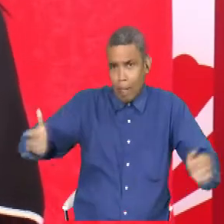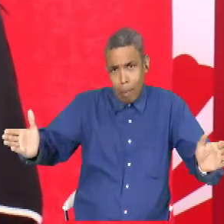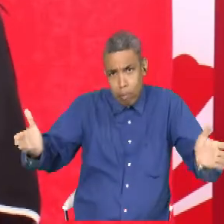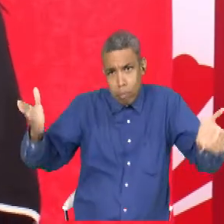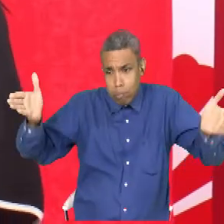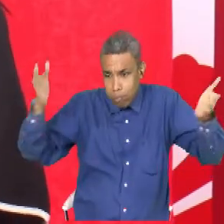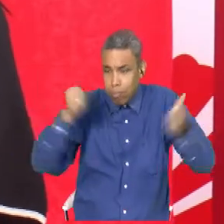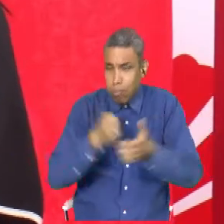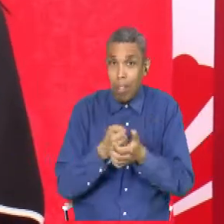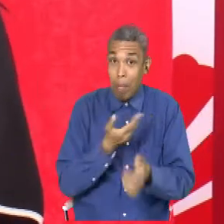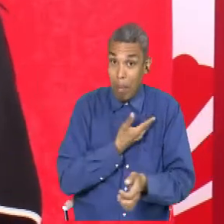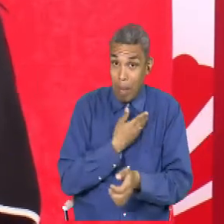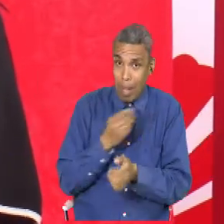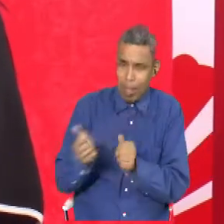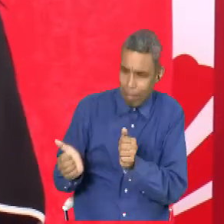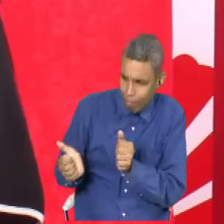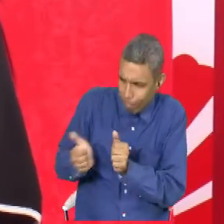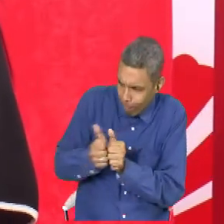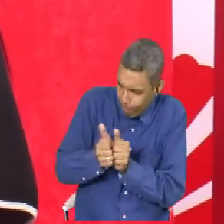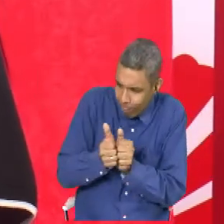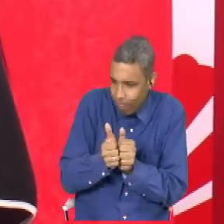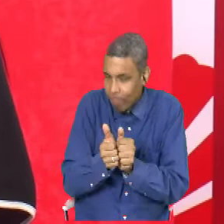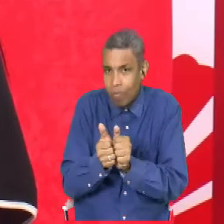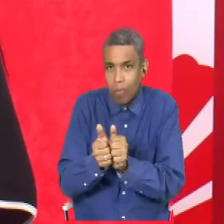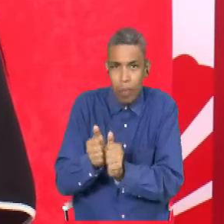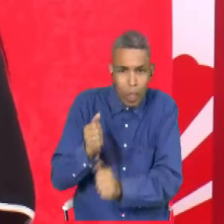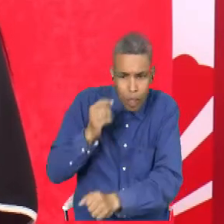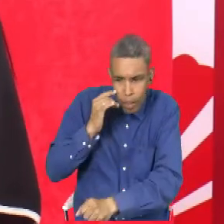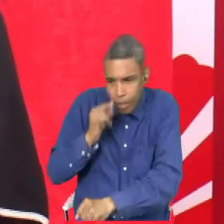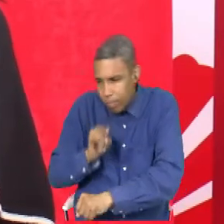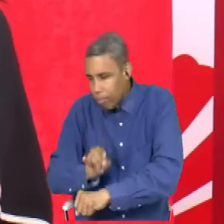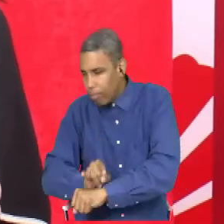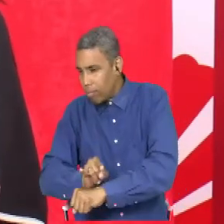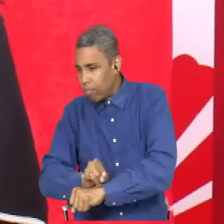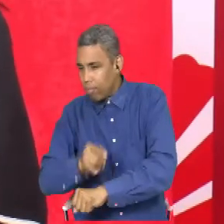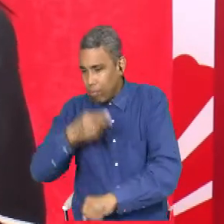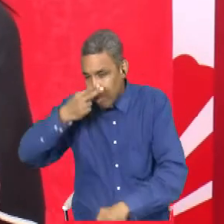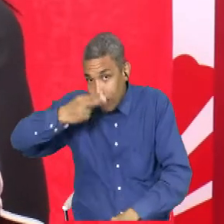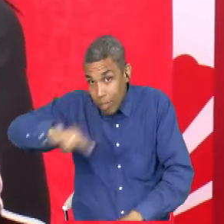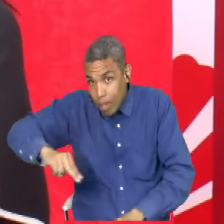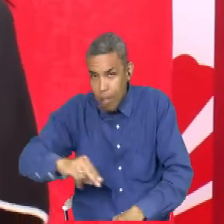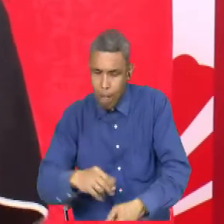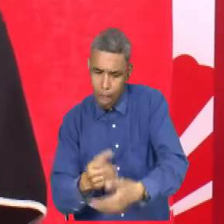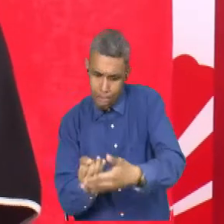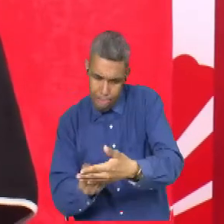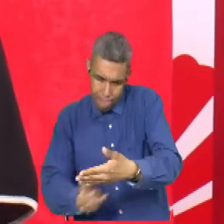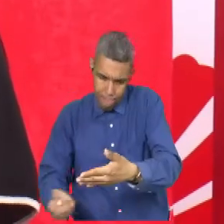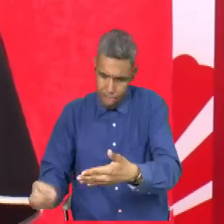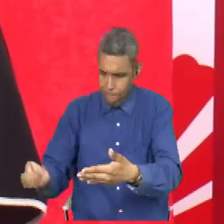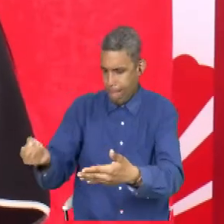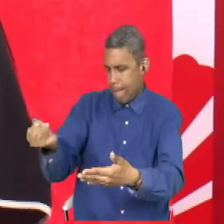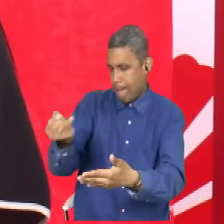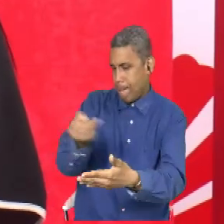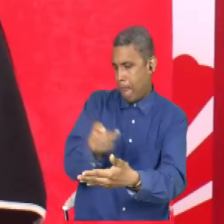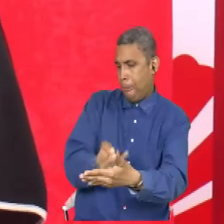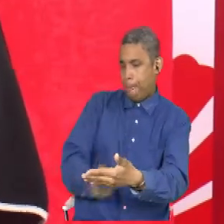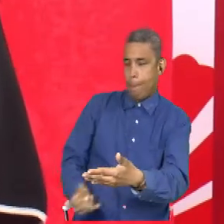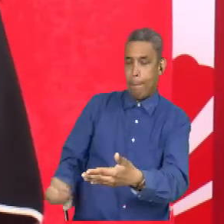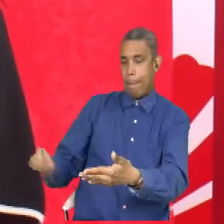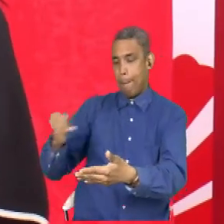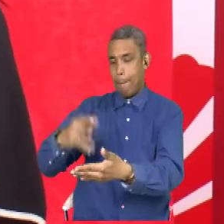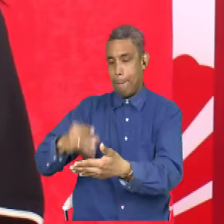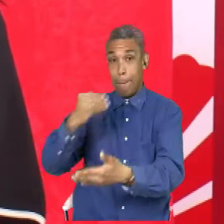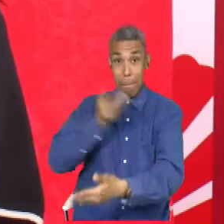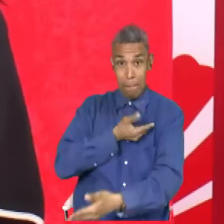niño aprenda y su mamá supervise ese aprendizaje que está llevando. Entonces, en muy pocos sitios, la verdad,